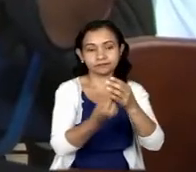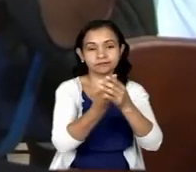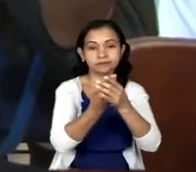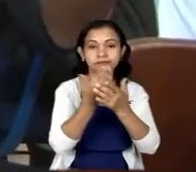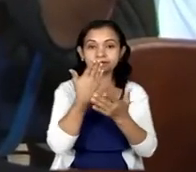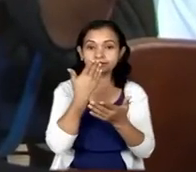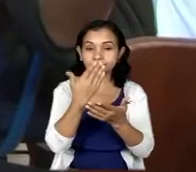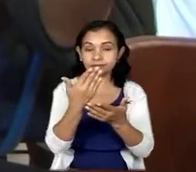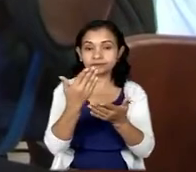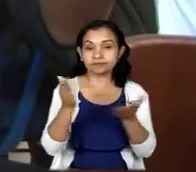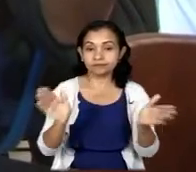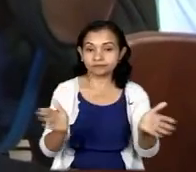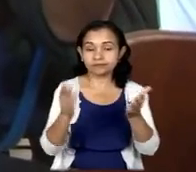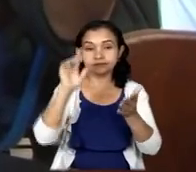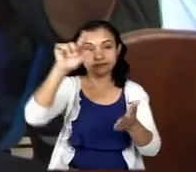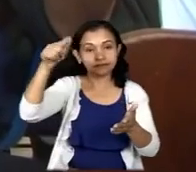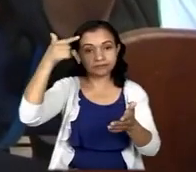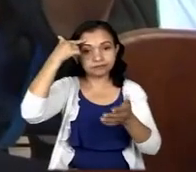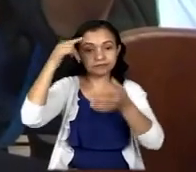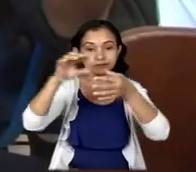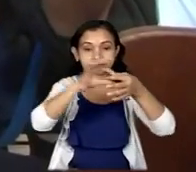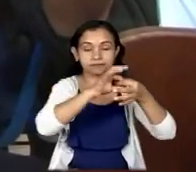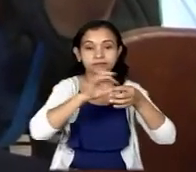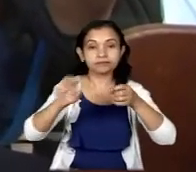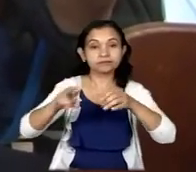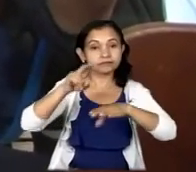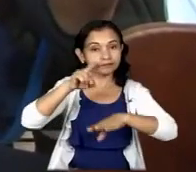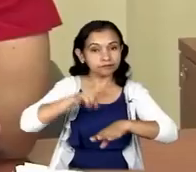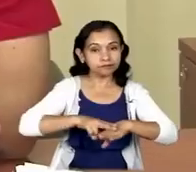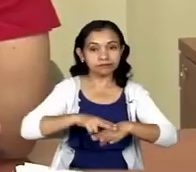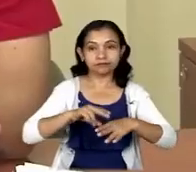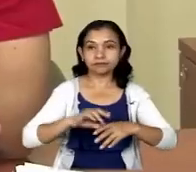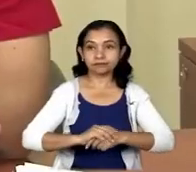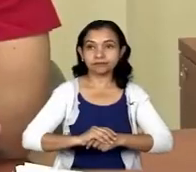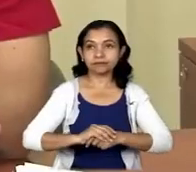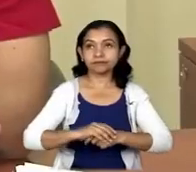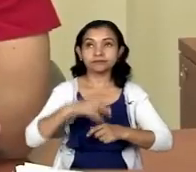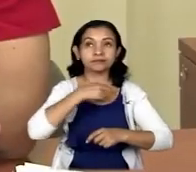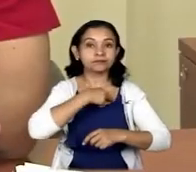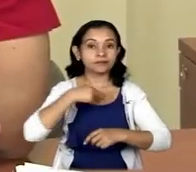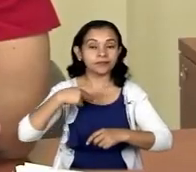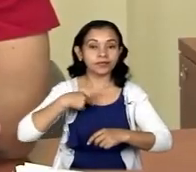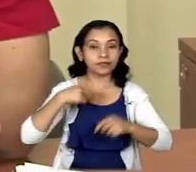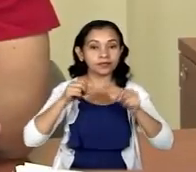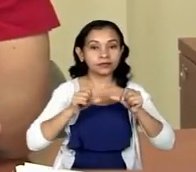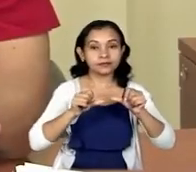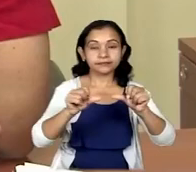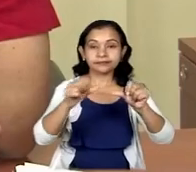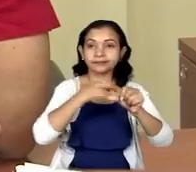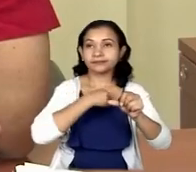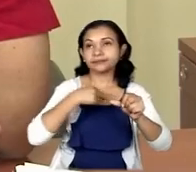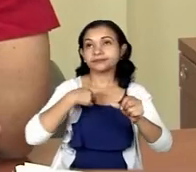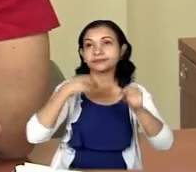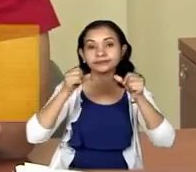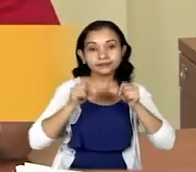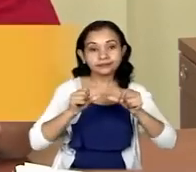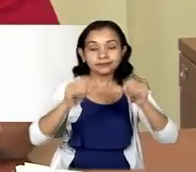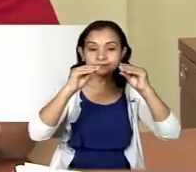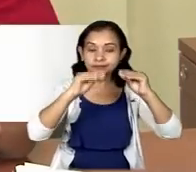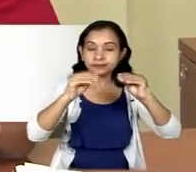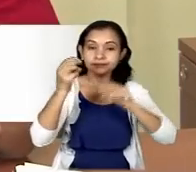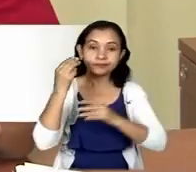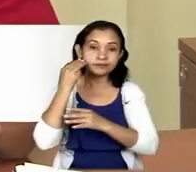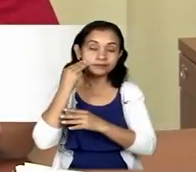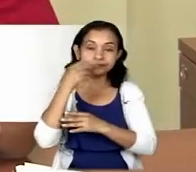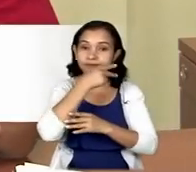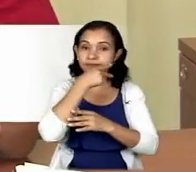calidad que fomenta el gobierno de Reconciliación y Unidad Nacional. Es una campaña permanente, pues digo, en el caso de educación ha sido permanente. Los padres y madres de